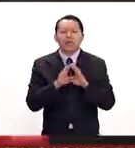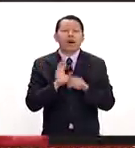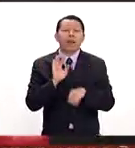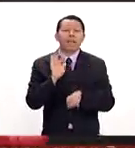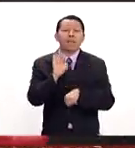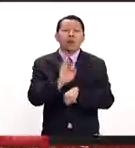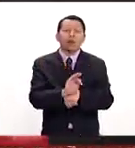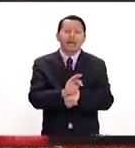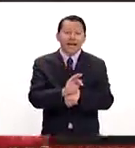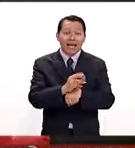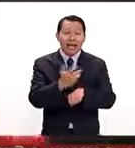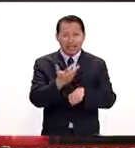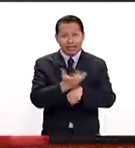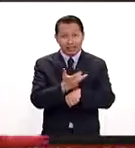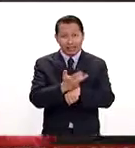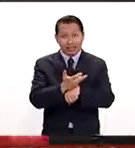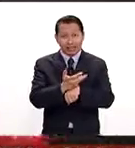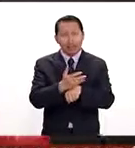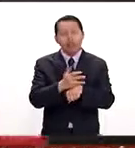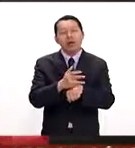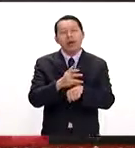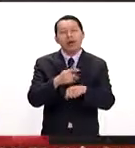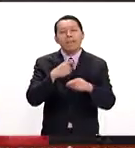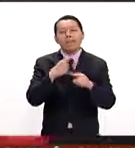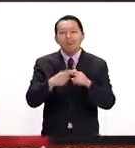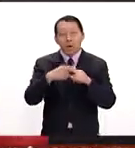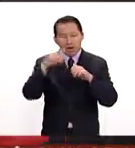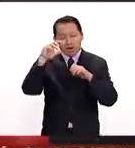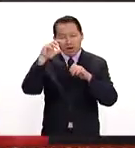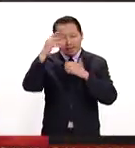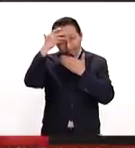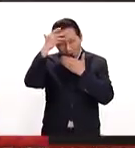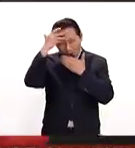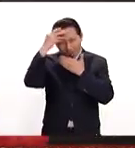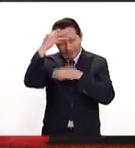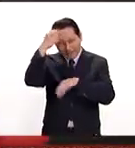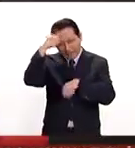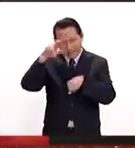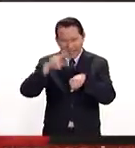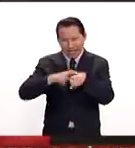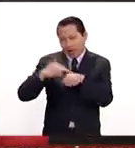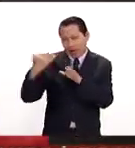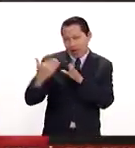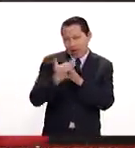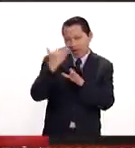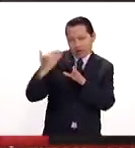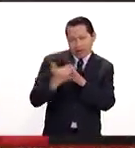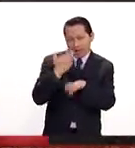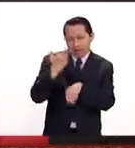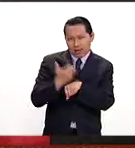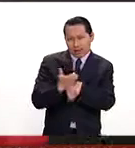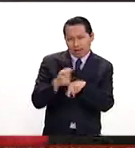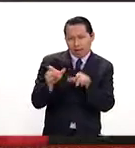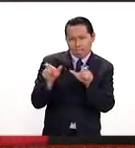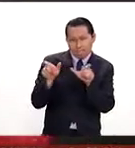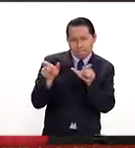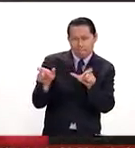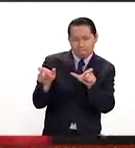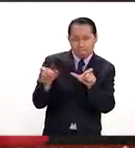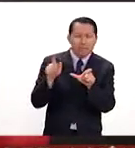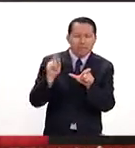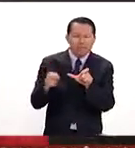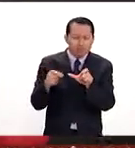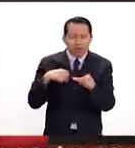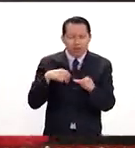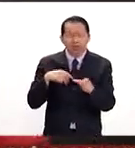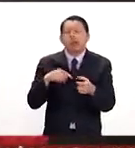a la nación de terroristas extranjeros, de la entrada de terroristas extranjeros a Estados Unidos. Esta orden ejecutiva